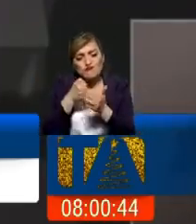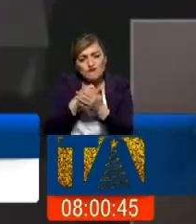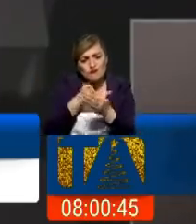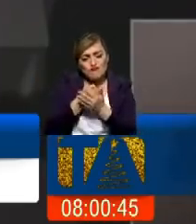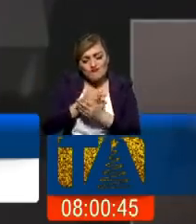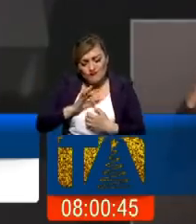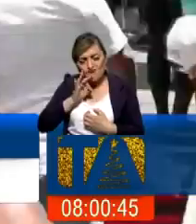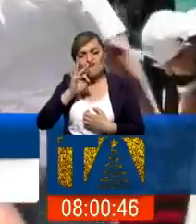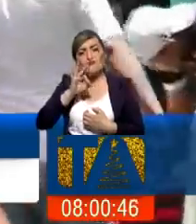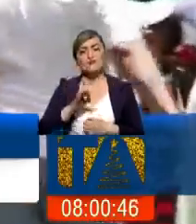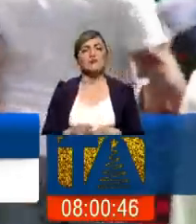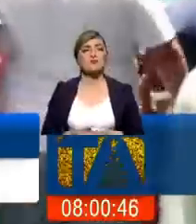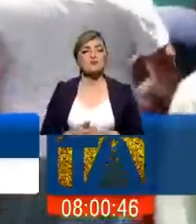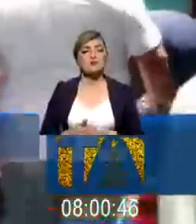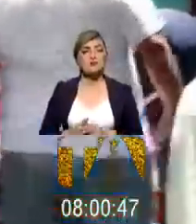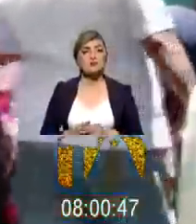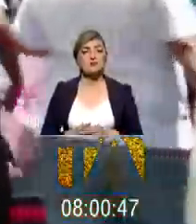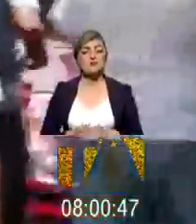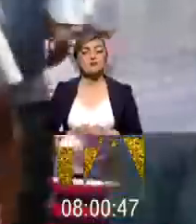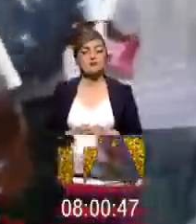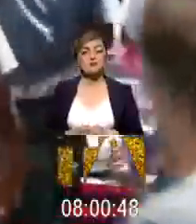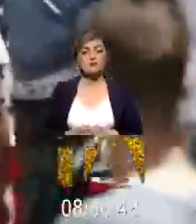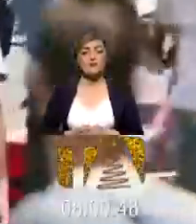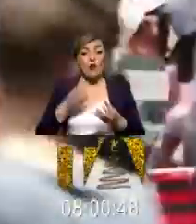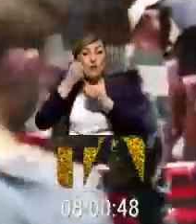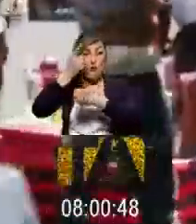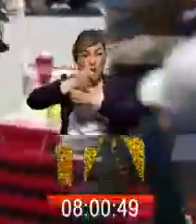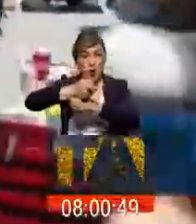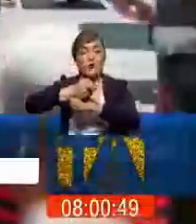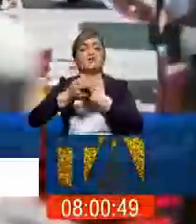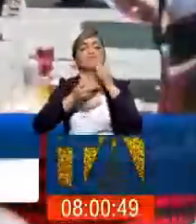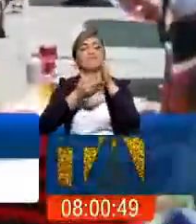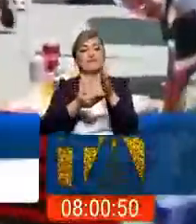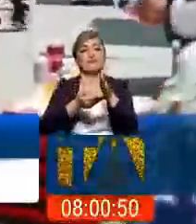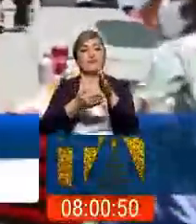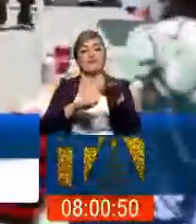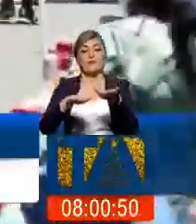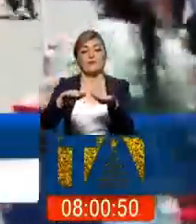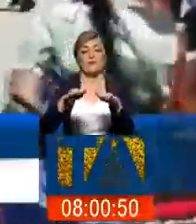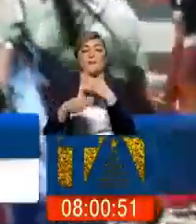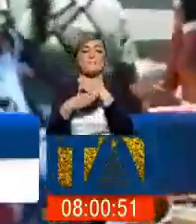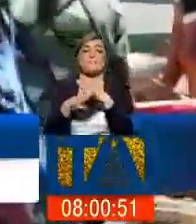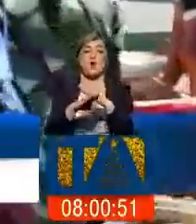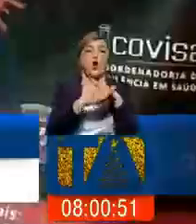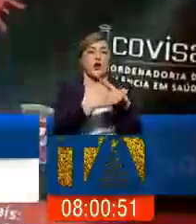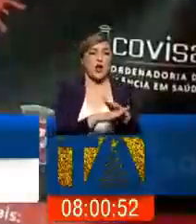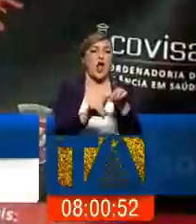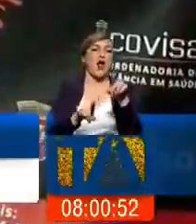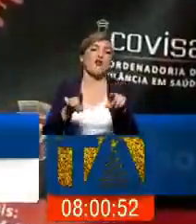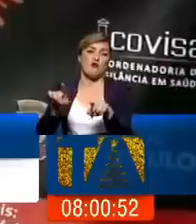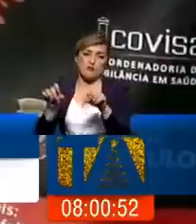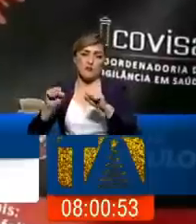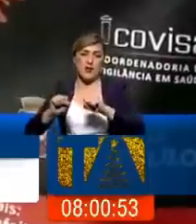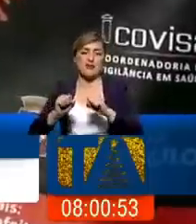lucha contra la pandemia. Las medidas anunciadas contemplan la restricción a la circulación de vehículos automotores, el cierre de